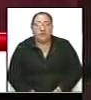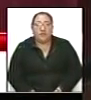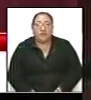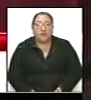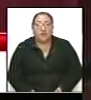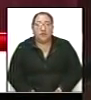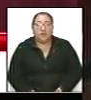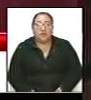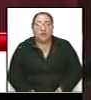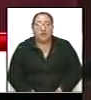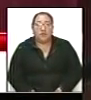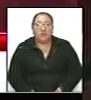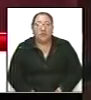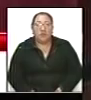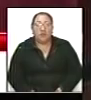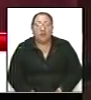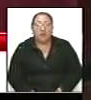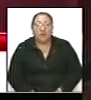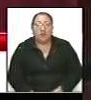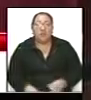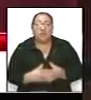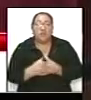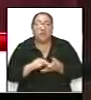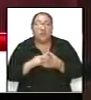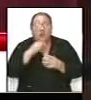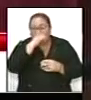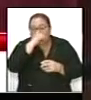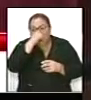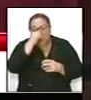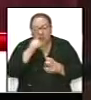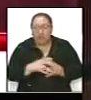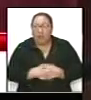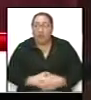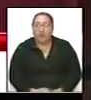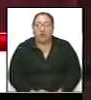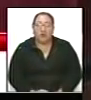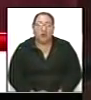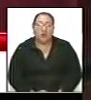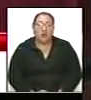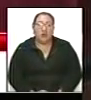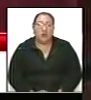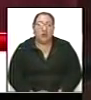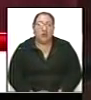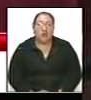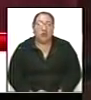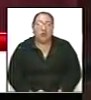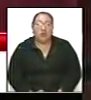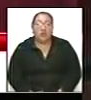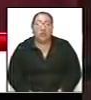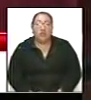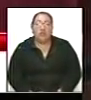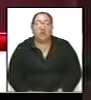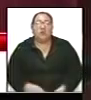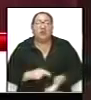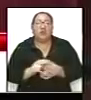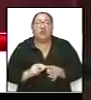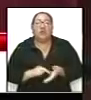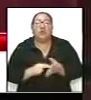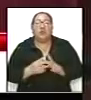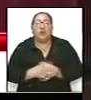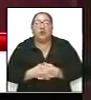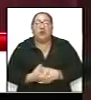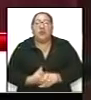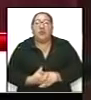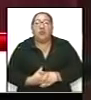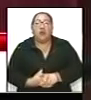los plenos, los que son la reserva para una actividad militar, para una actividad de guerra, para una actividad especial, ¿no? Como una catástrofe, un